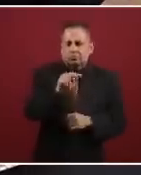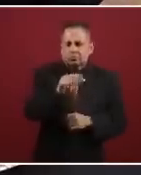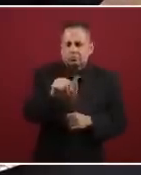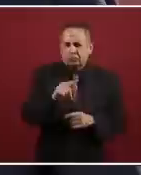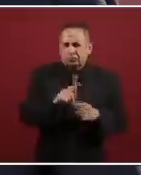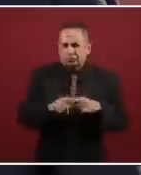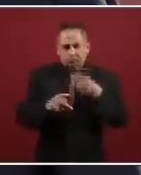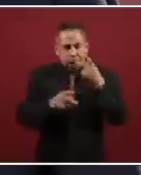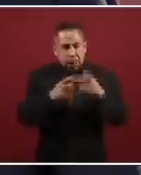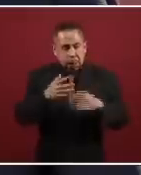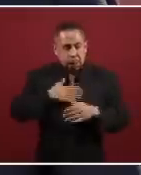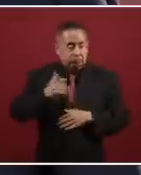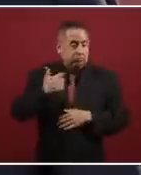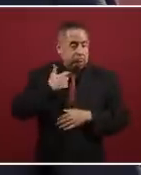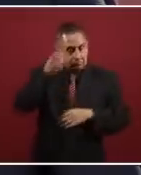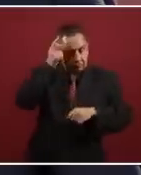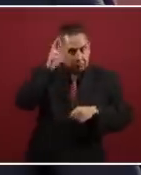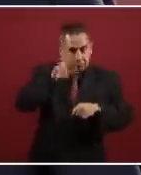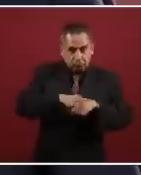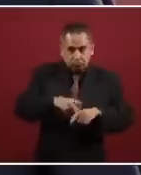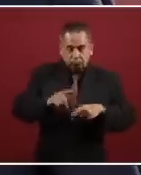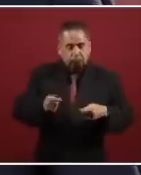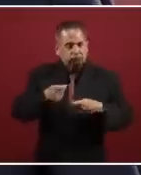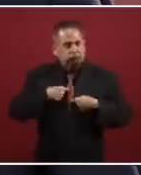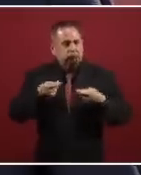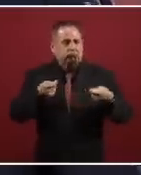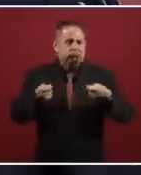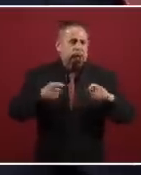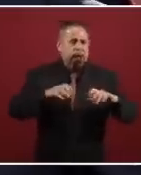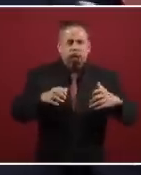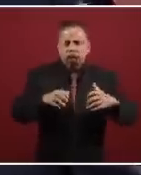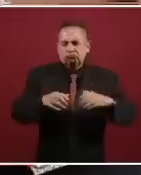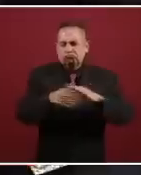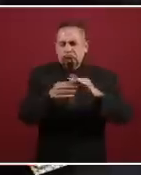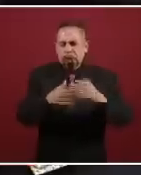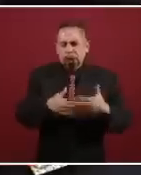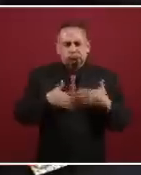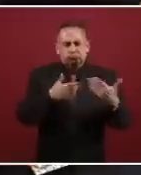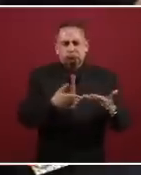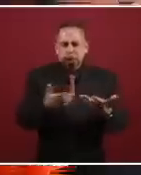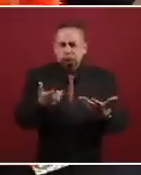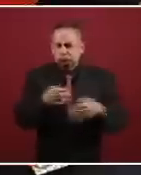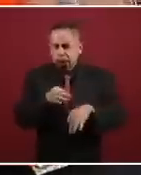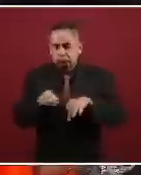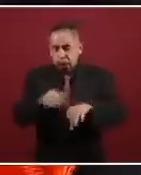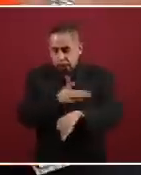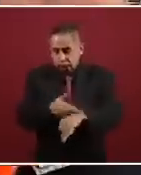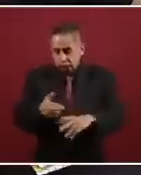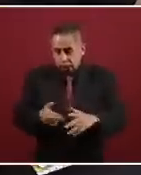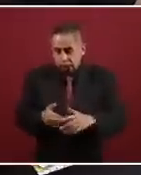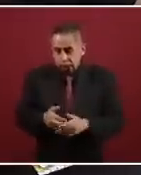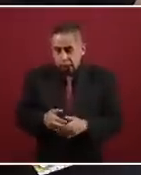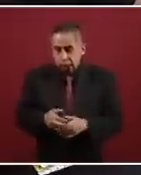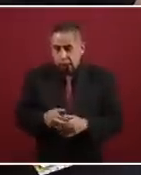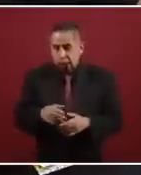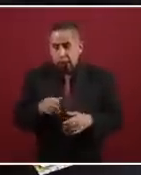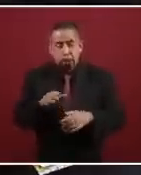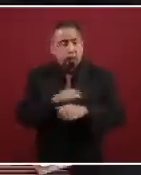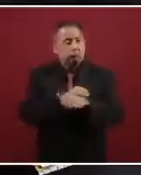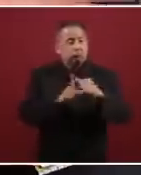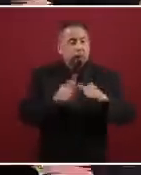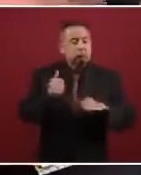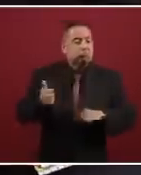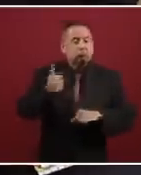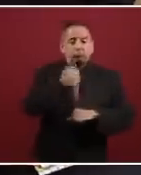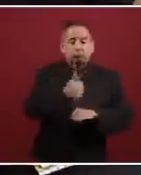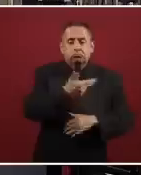hace la directora, me da toda la dirección, toda la confianza, hacemos todo. Toma posesión, anuncia el